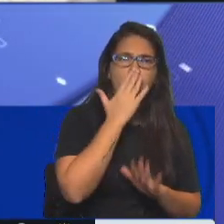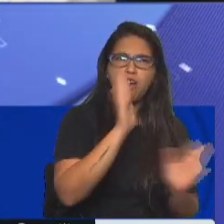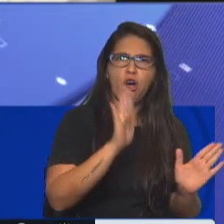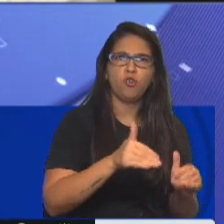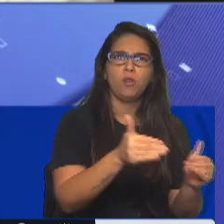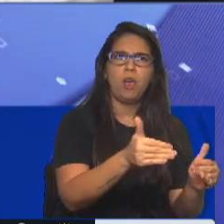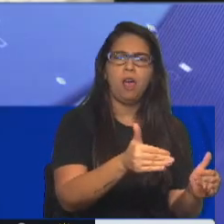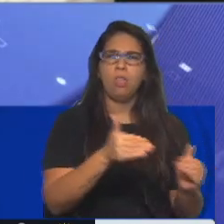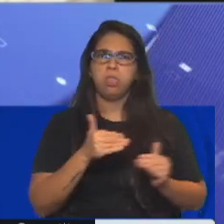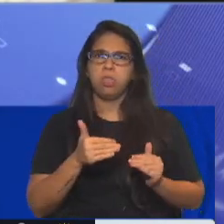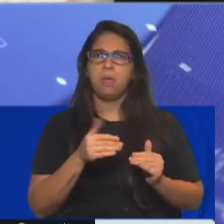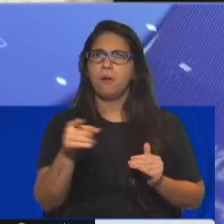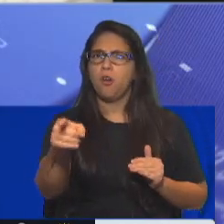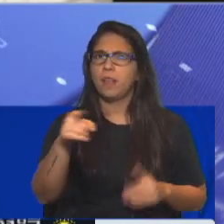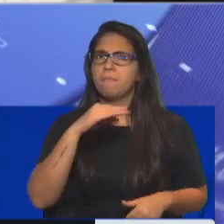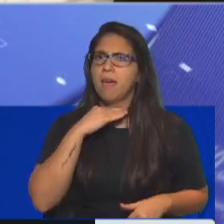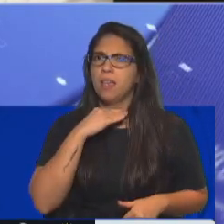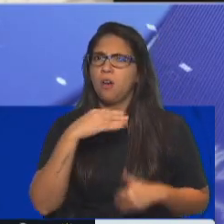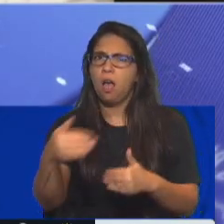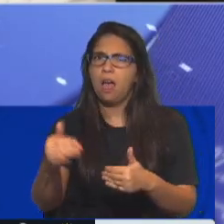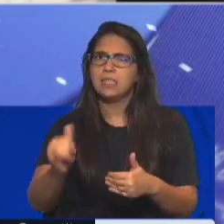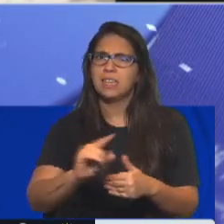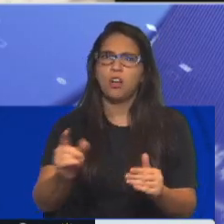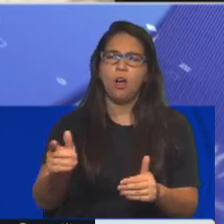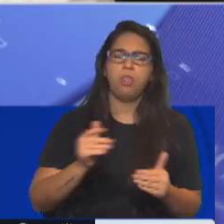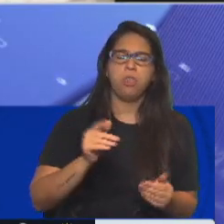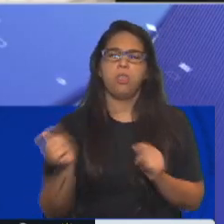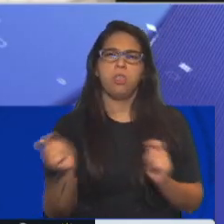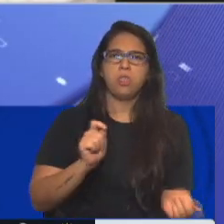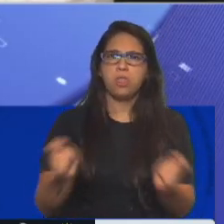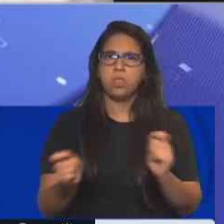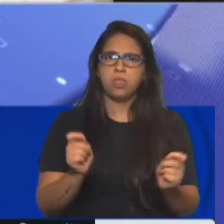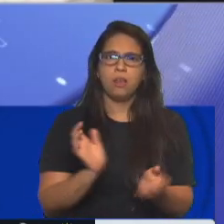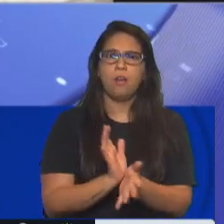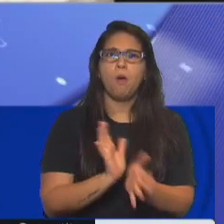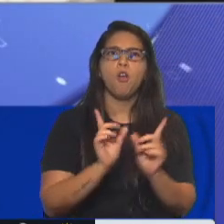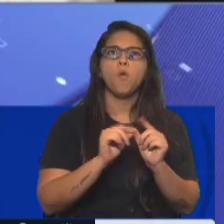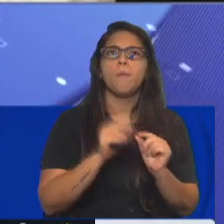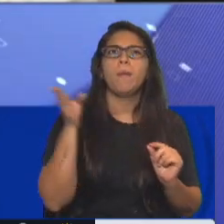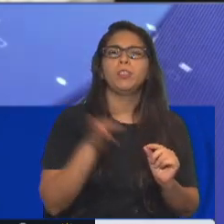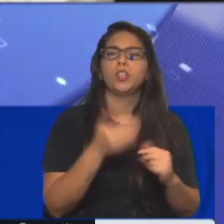no, o para México. Digo, llama mucho más la atención que los propios porcentajes.